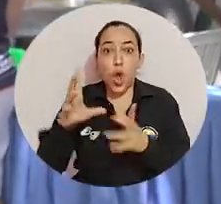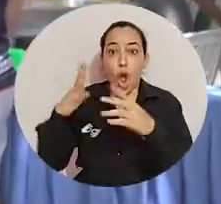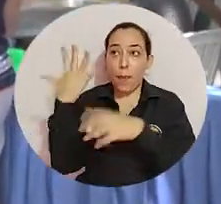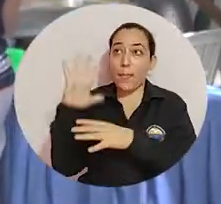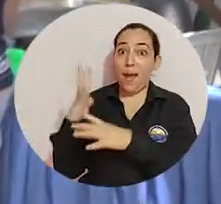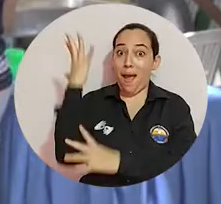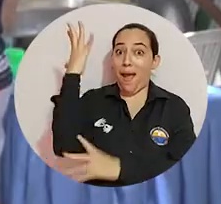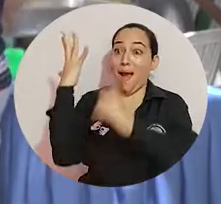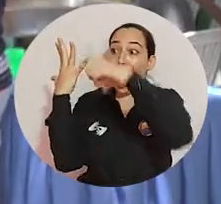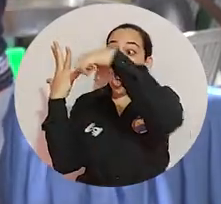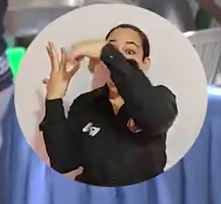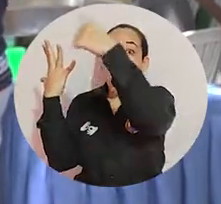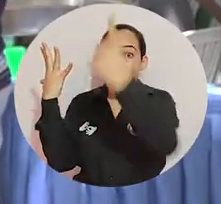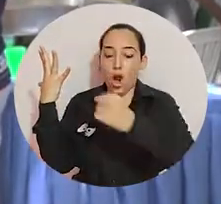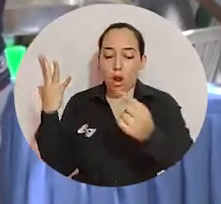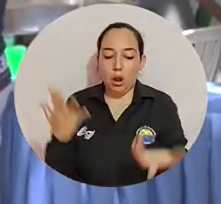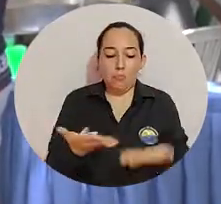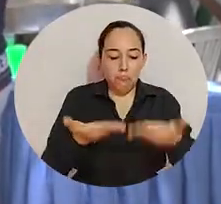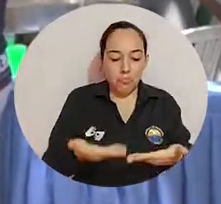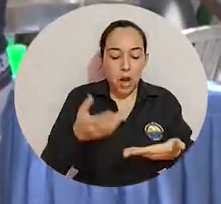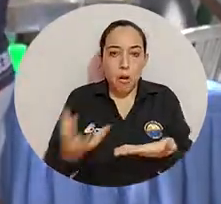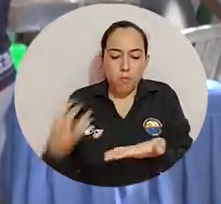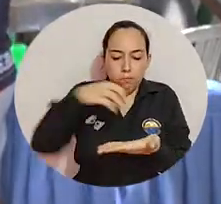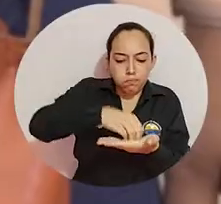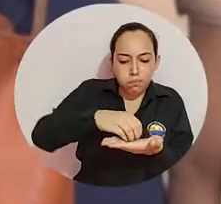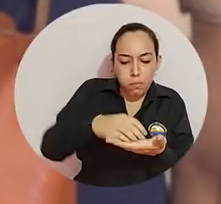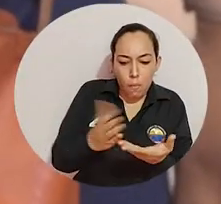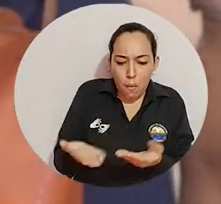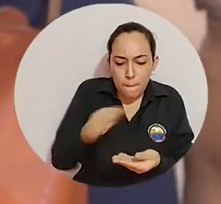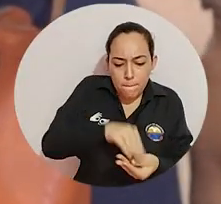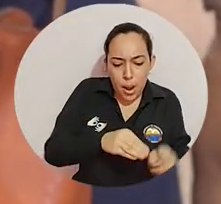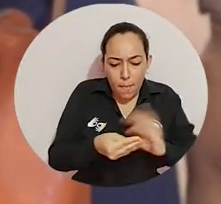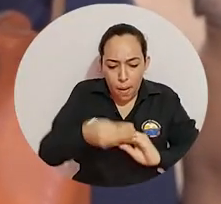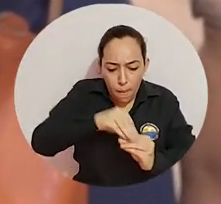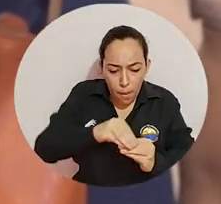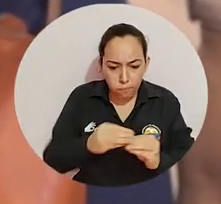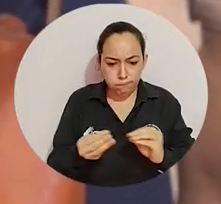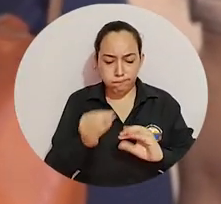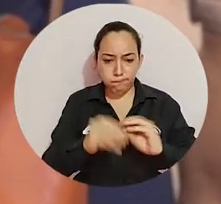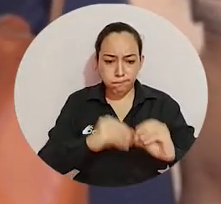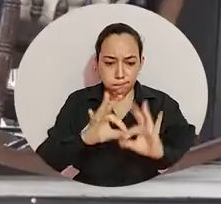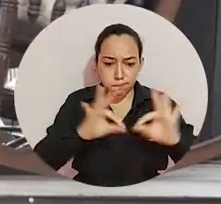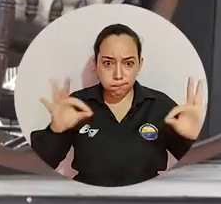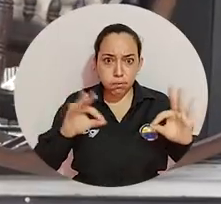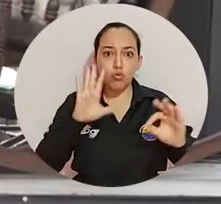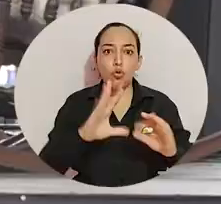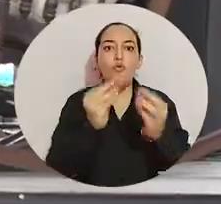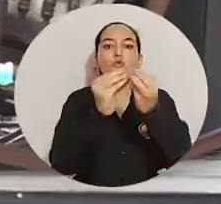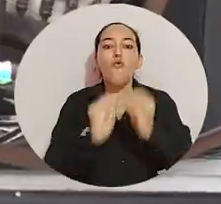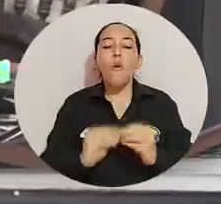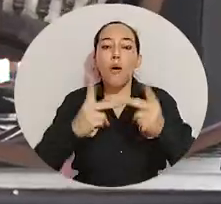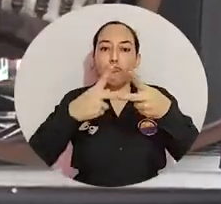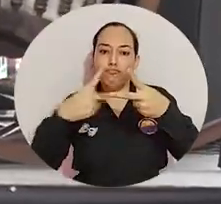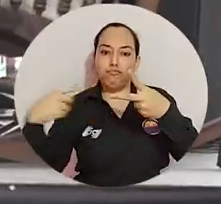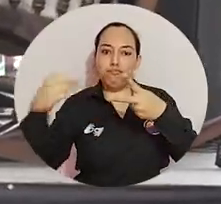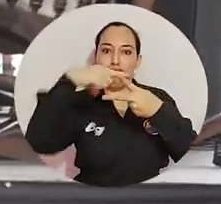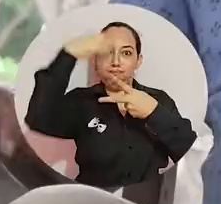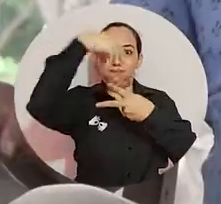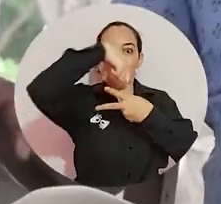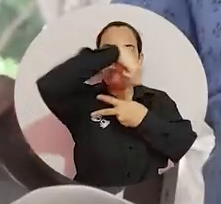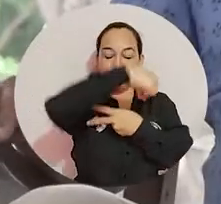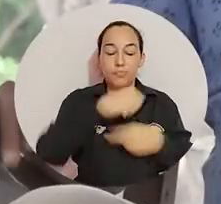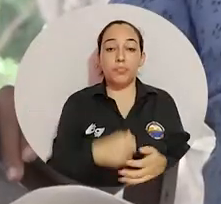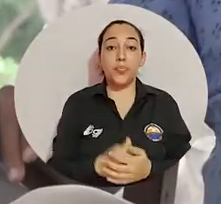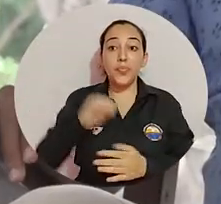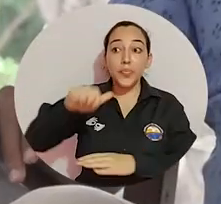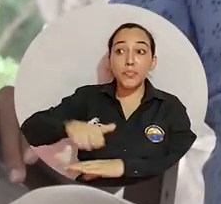hoja de bijao. Se hace la forma del conito. Y es donde se viene a formar el bollo tres puntas. En medio de un conversatorio, el rector